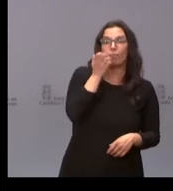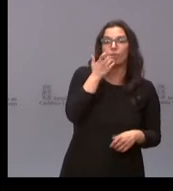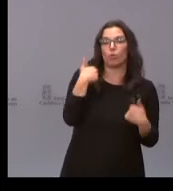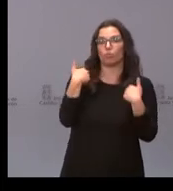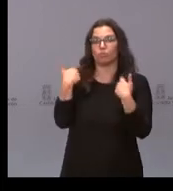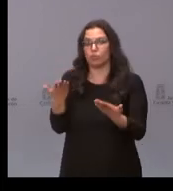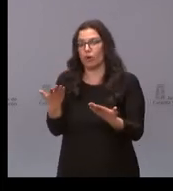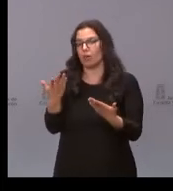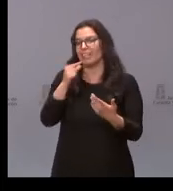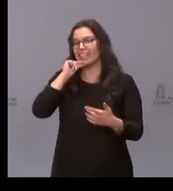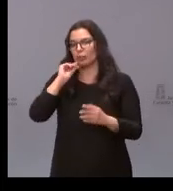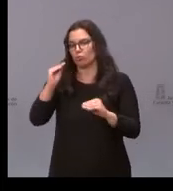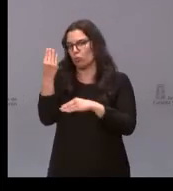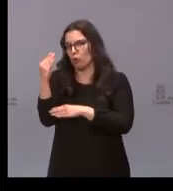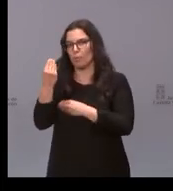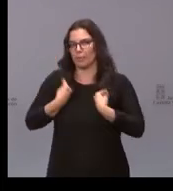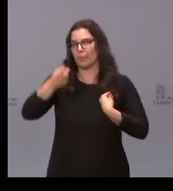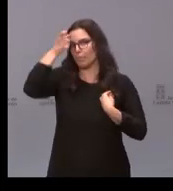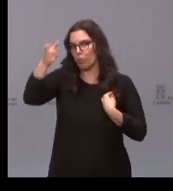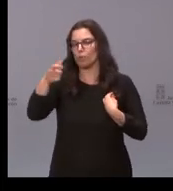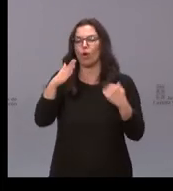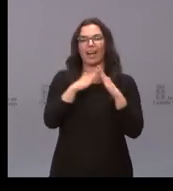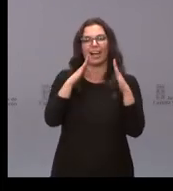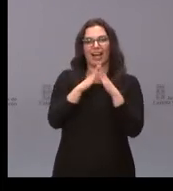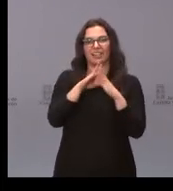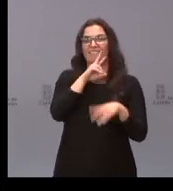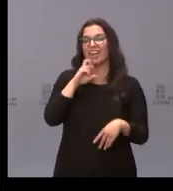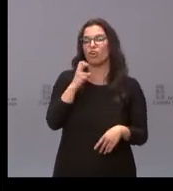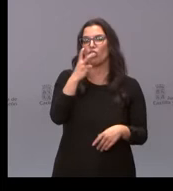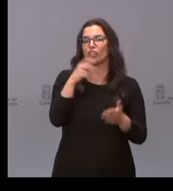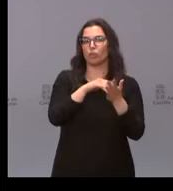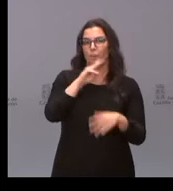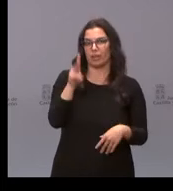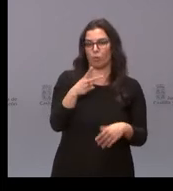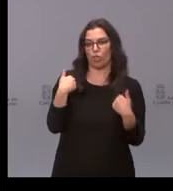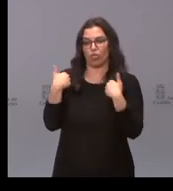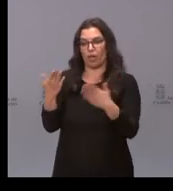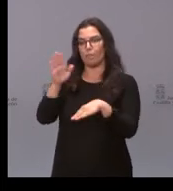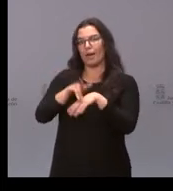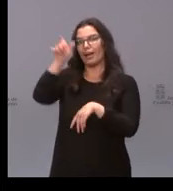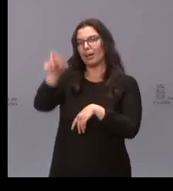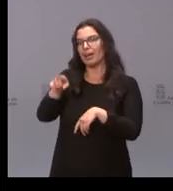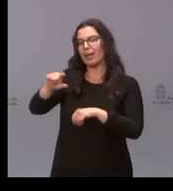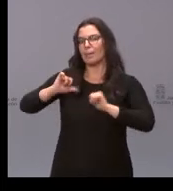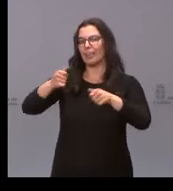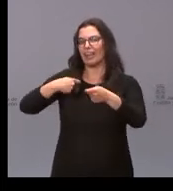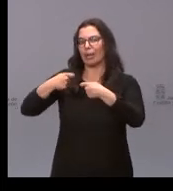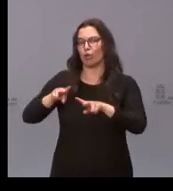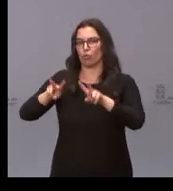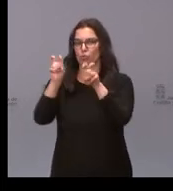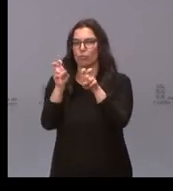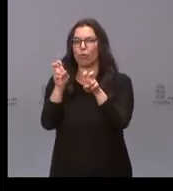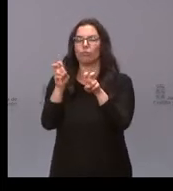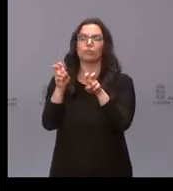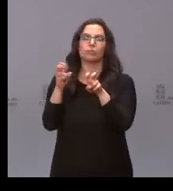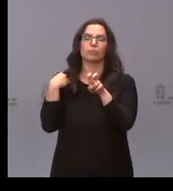una persona joven con residencia en el medio rural una casa valorada en 200 mil euros para que éste inicie un nuevo negocio mediante la apertura